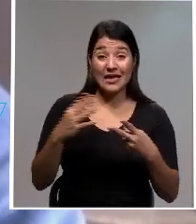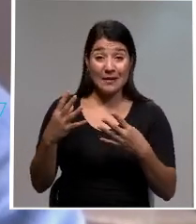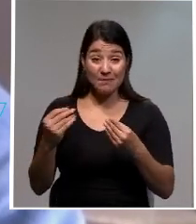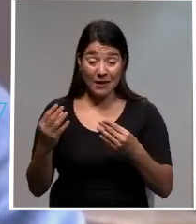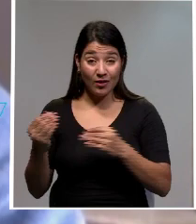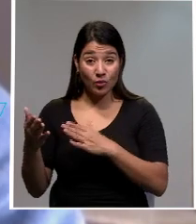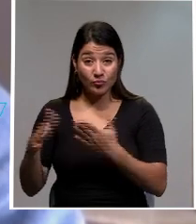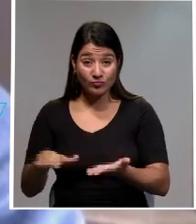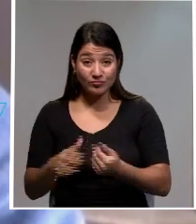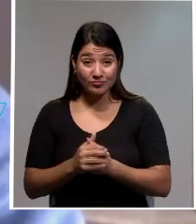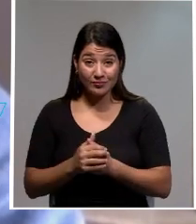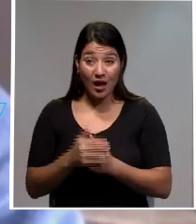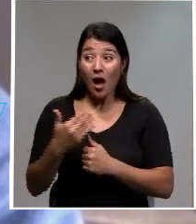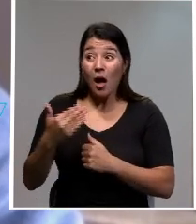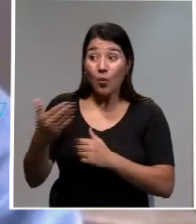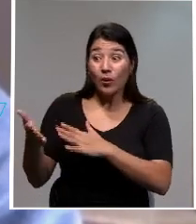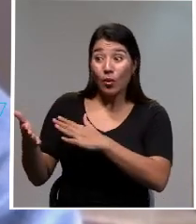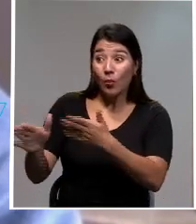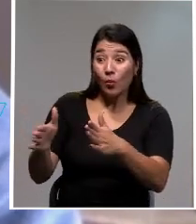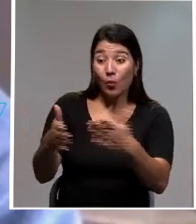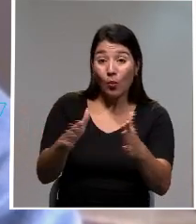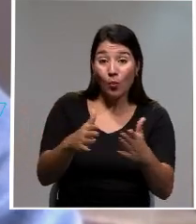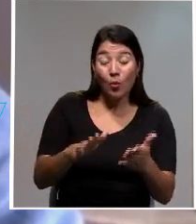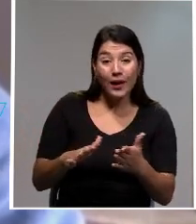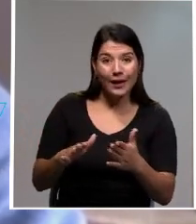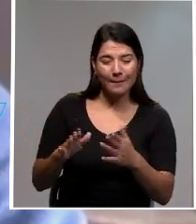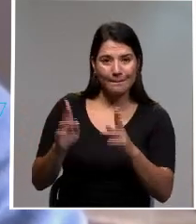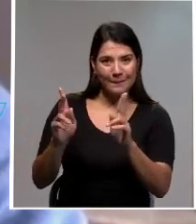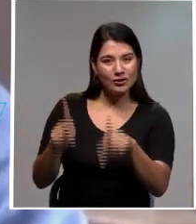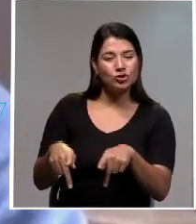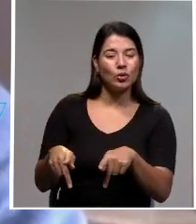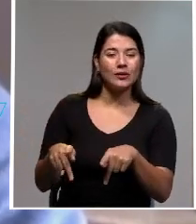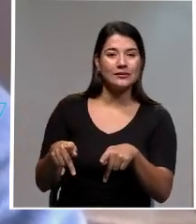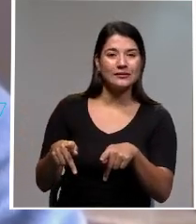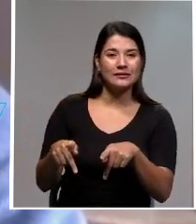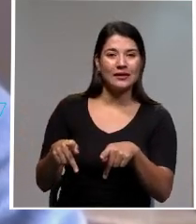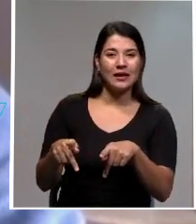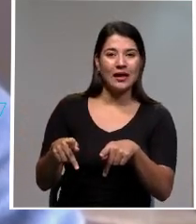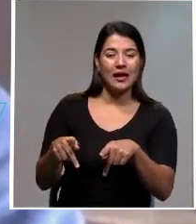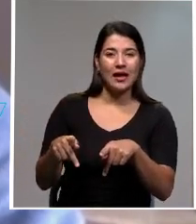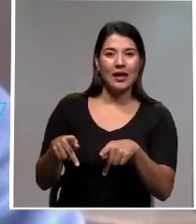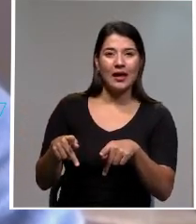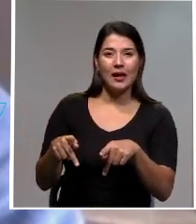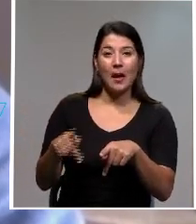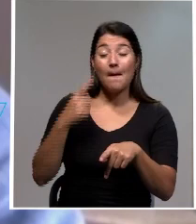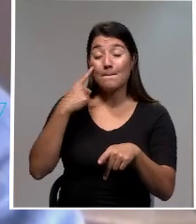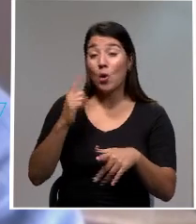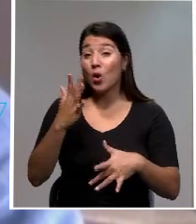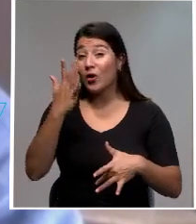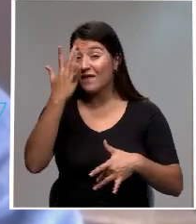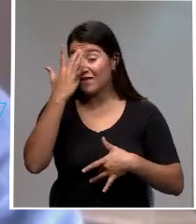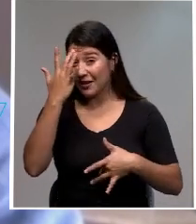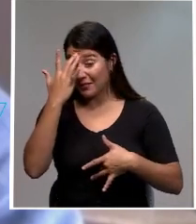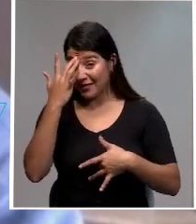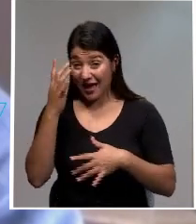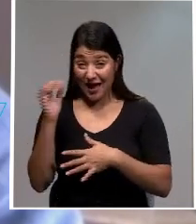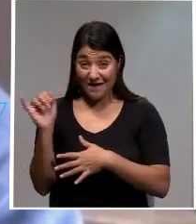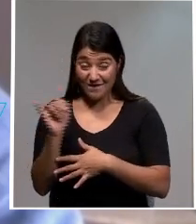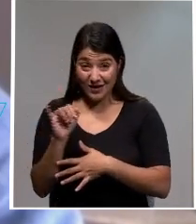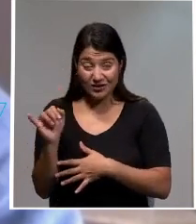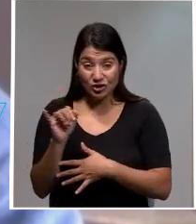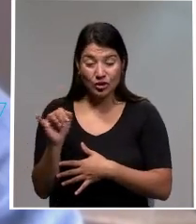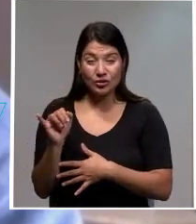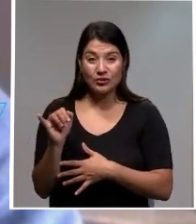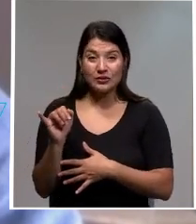ya 3 millones de personas en el siglo XXI de una enfermedad infecciosa que muchos sectores